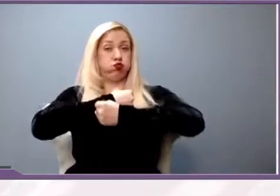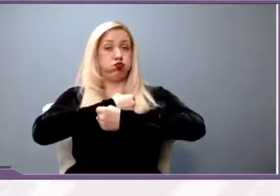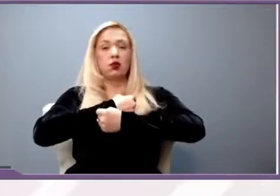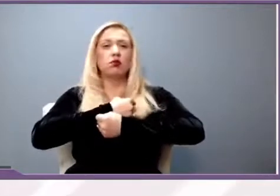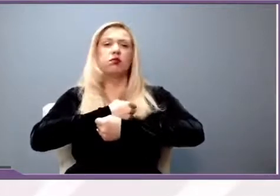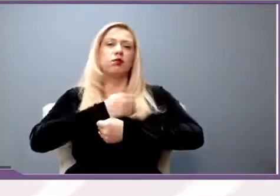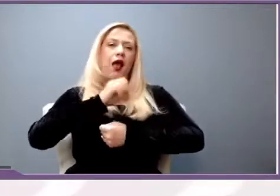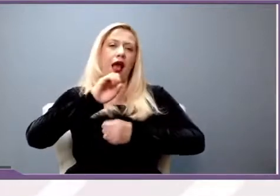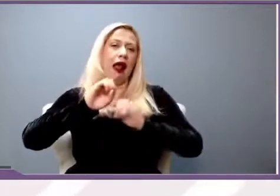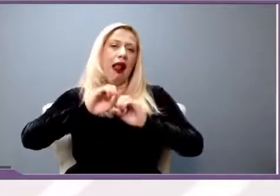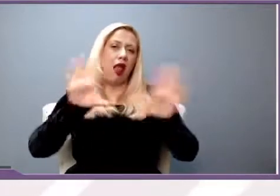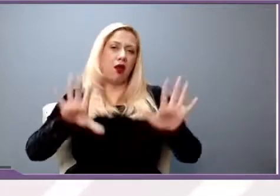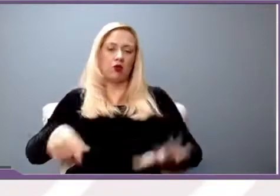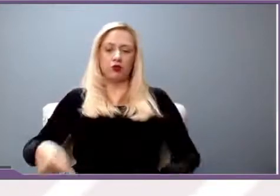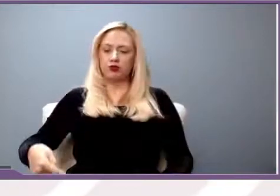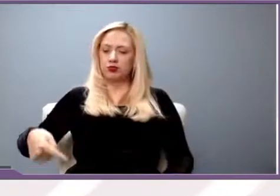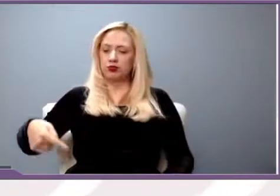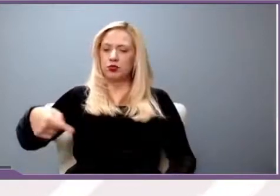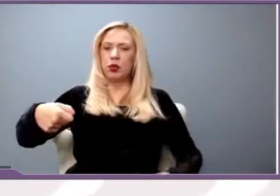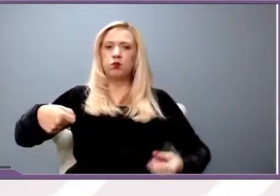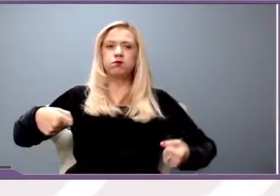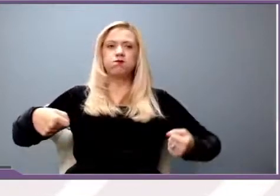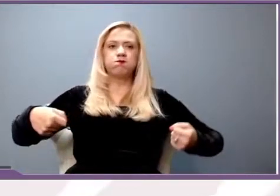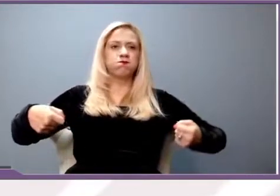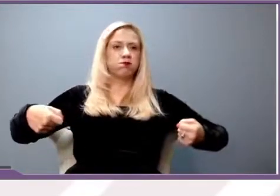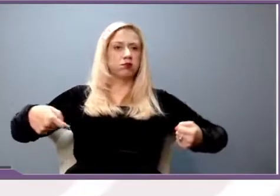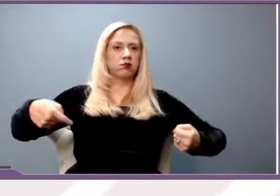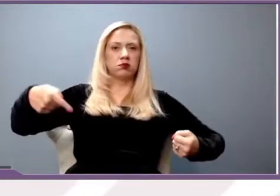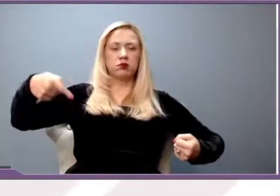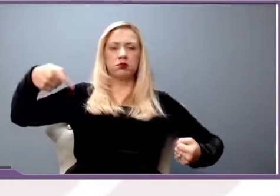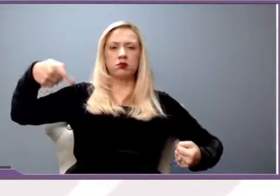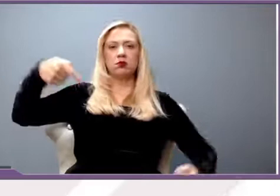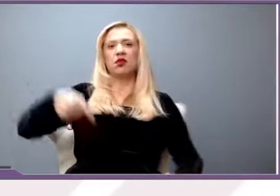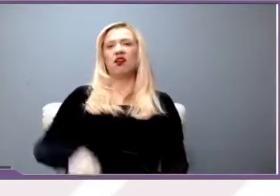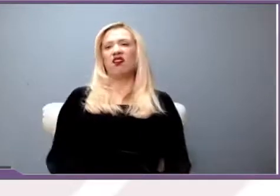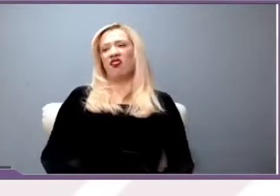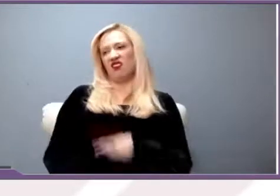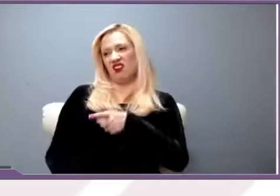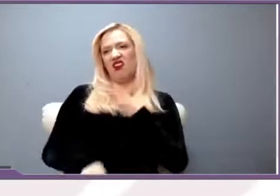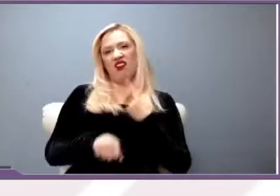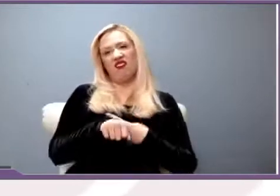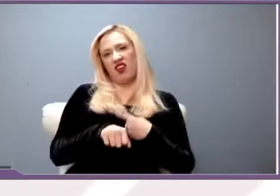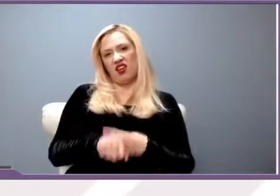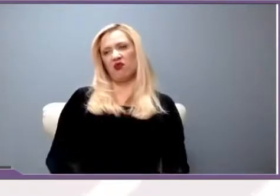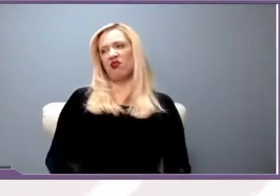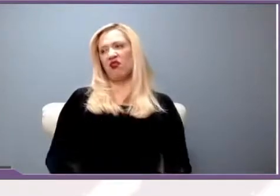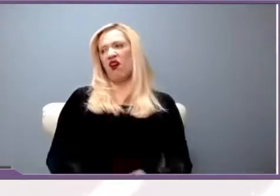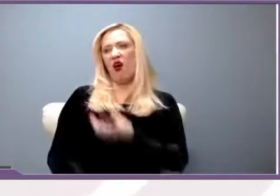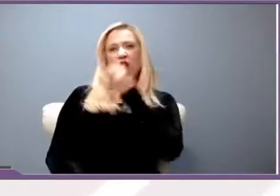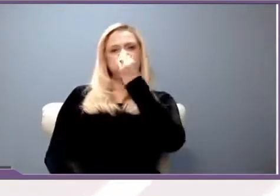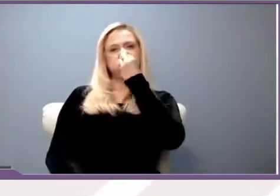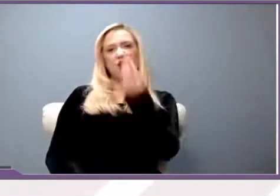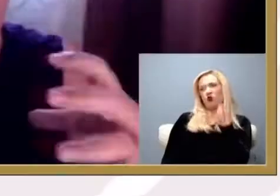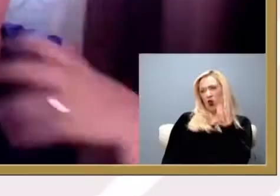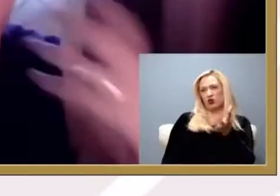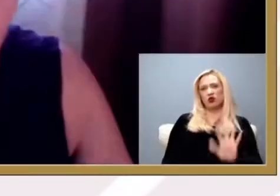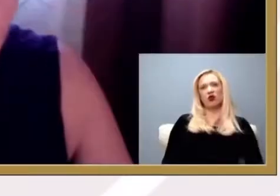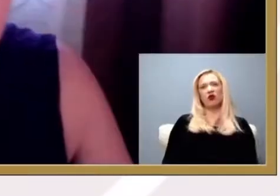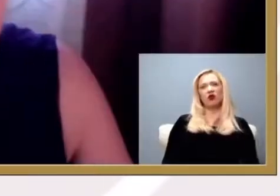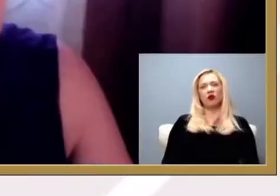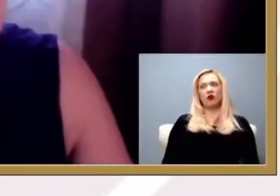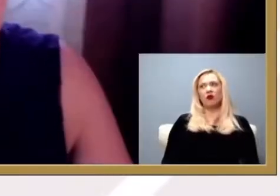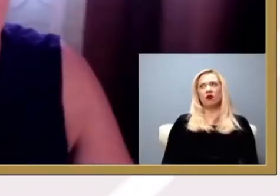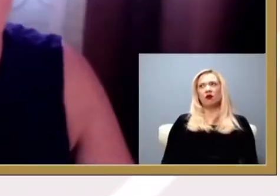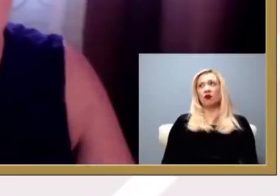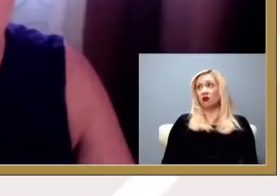diferente, grande, etcétera, pero te van diciendo que las personas gordas son X, son enfermas, comen mucho, terminas haciendo lo que